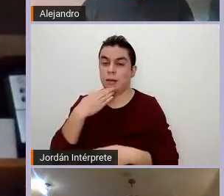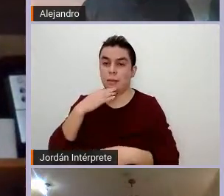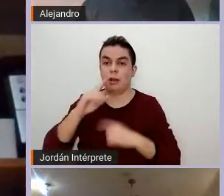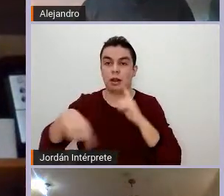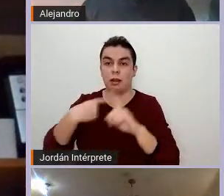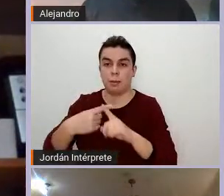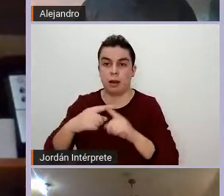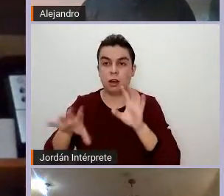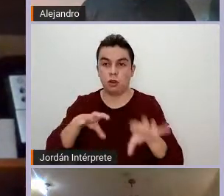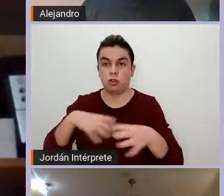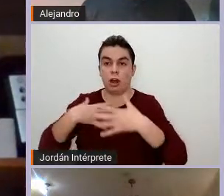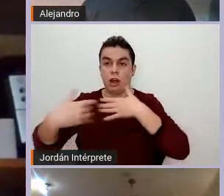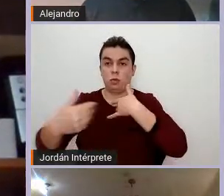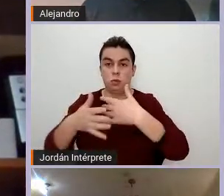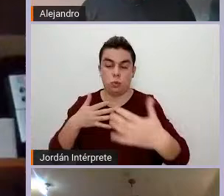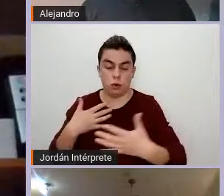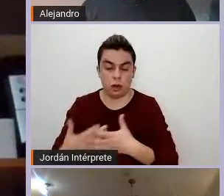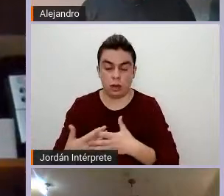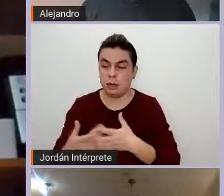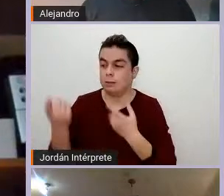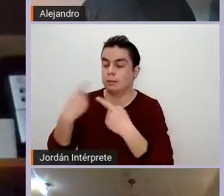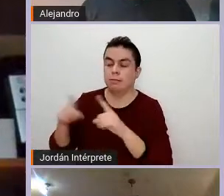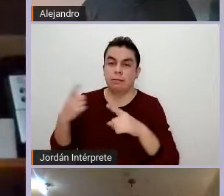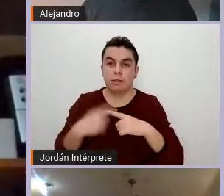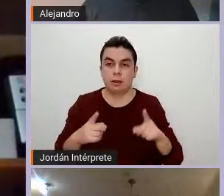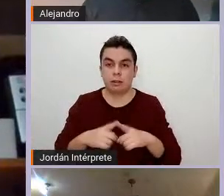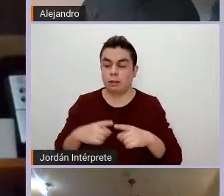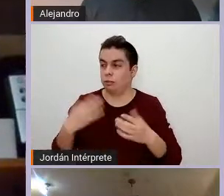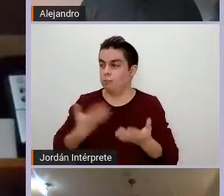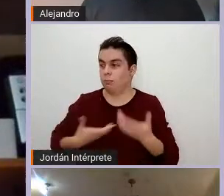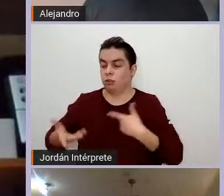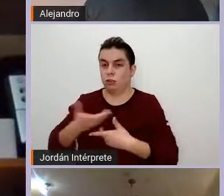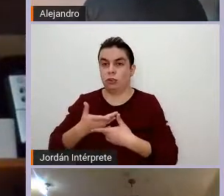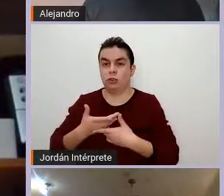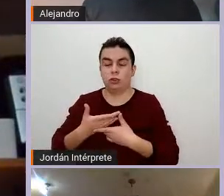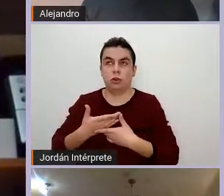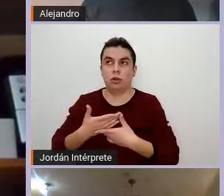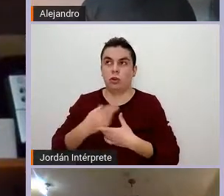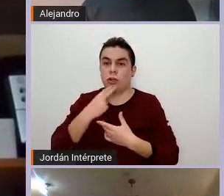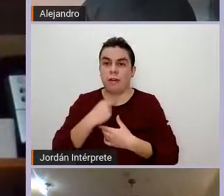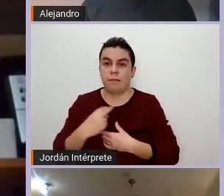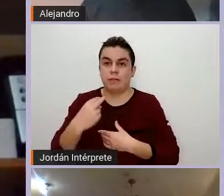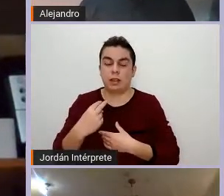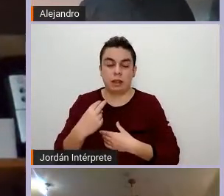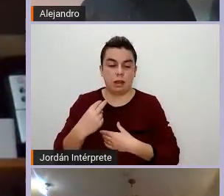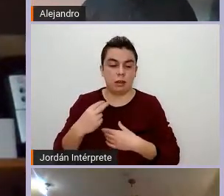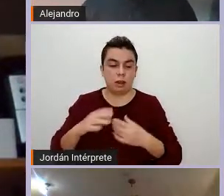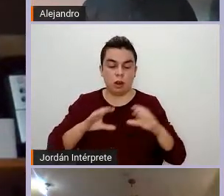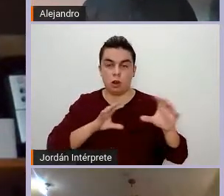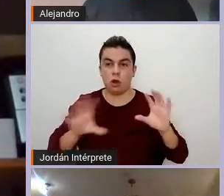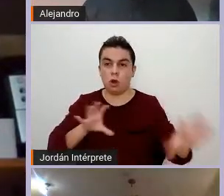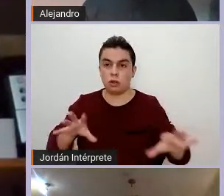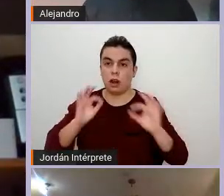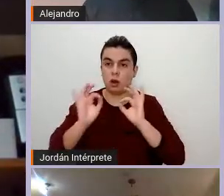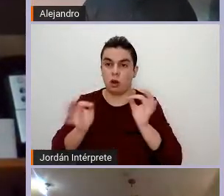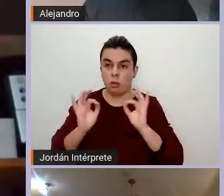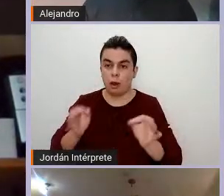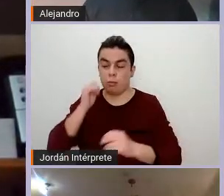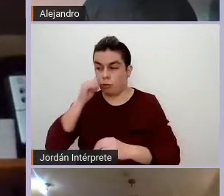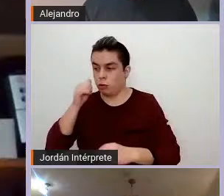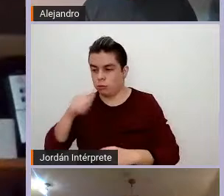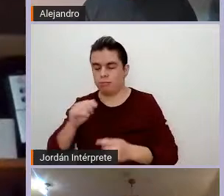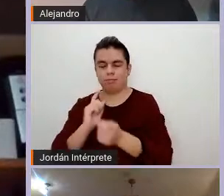que han afectado de diferentes formas el flujo regular de nuestras actividades y con ello también nuestras proyecciones, nuestras